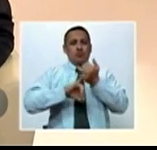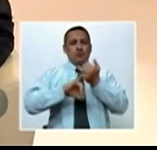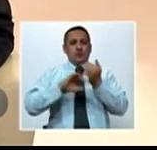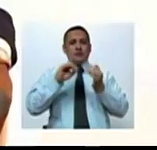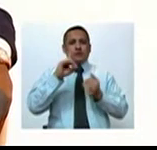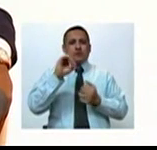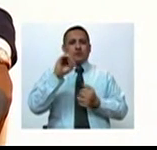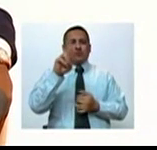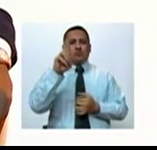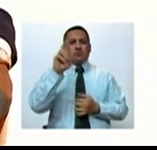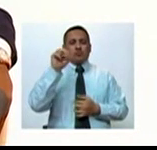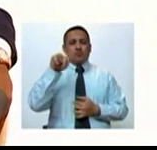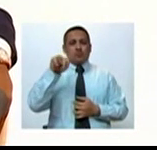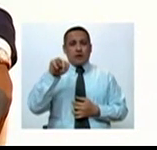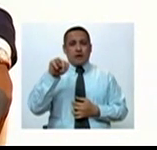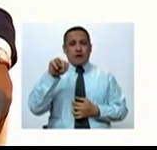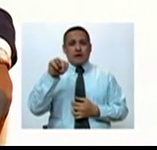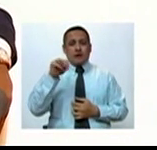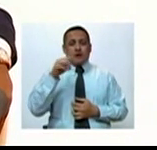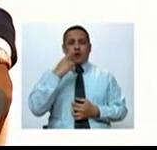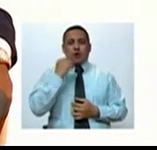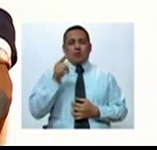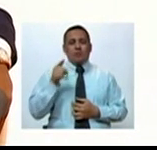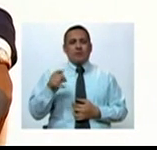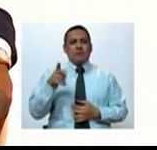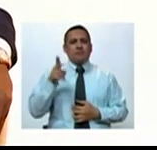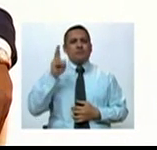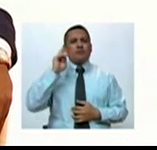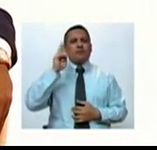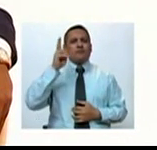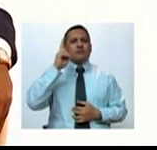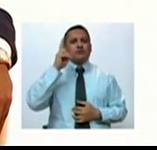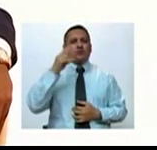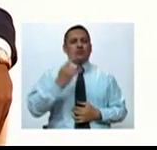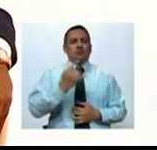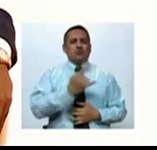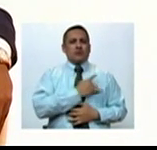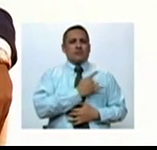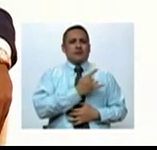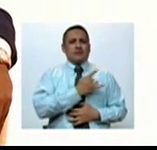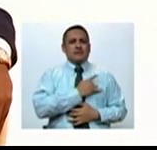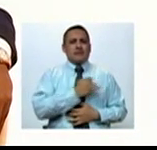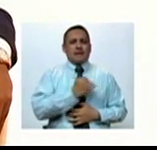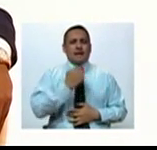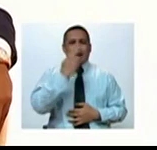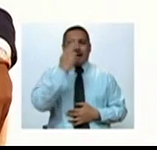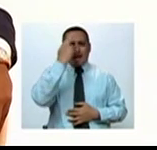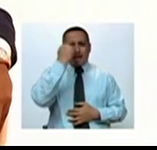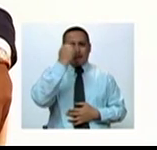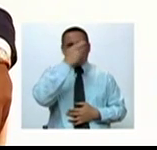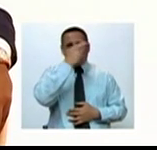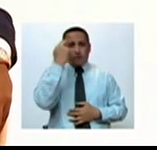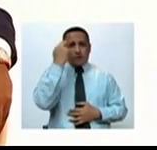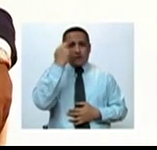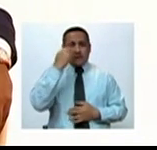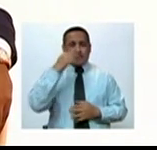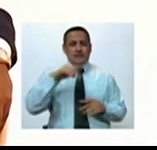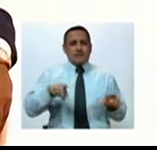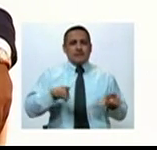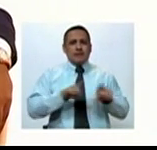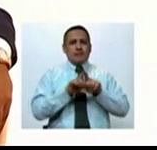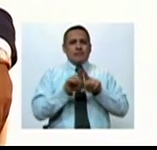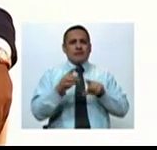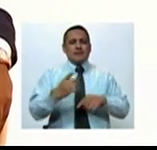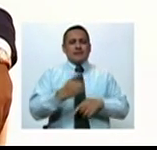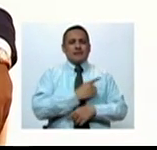profesor de la Universidad Católica y además director de la revista especializada en